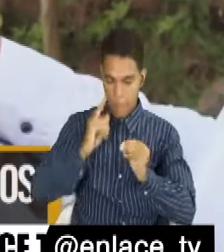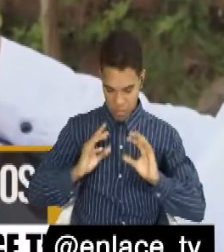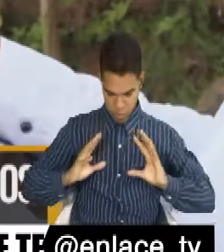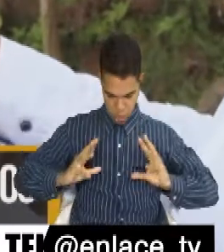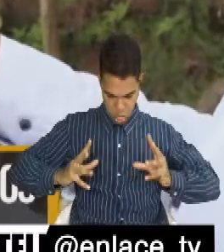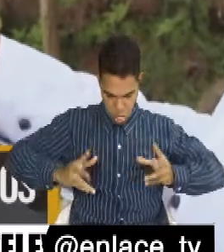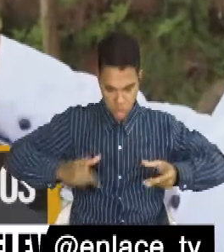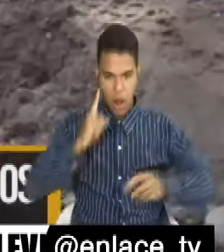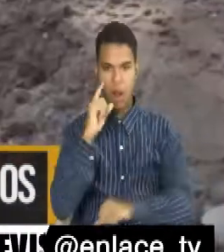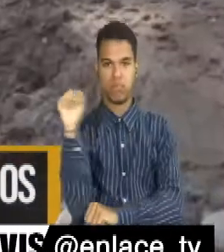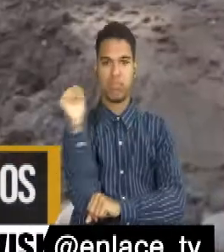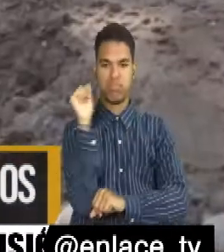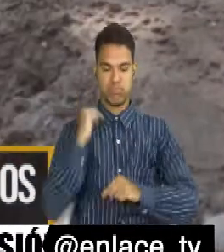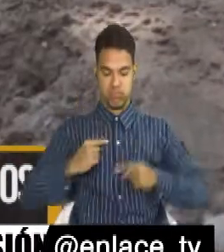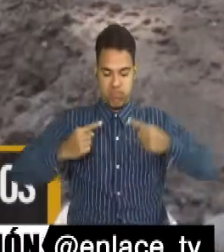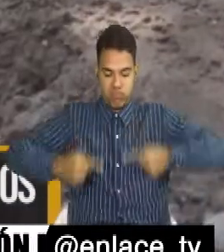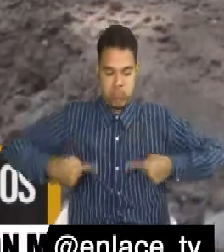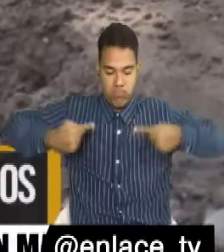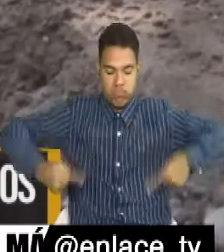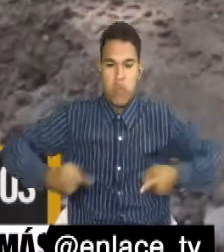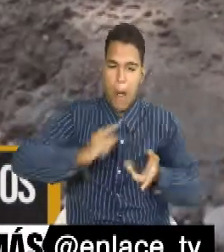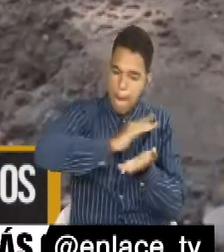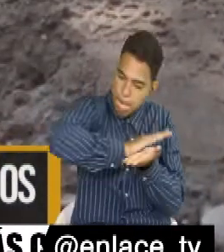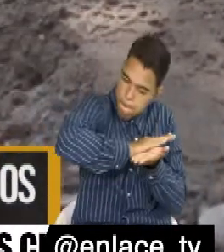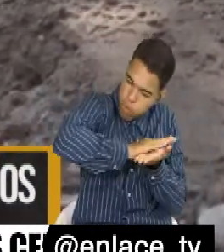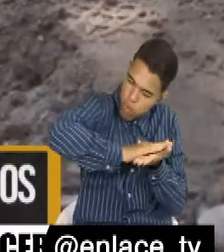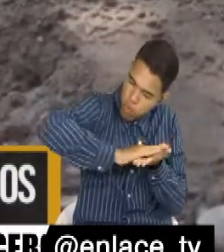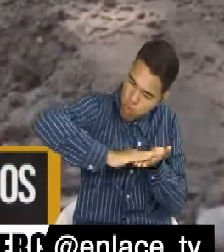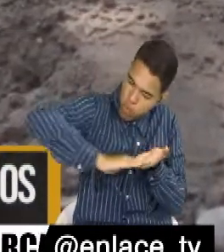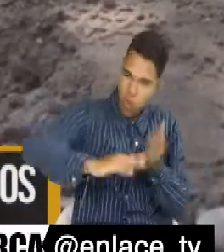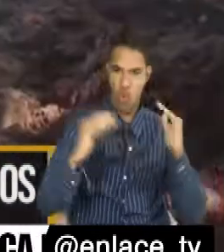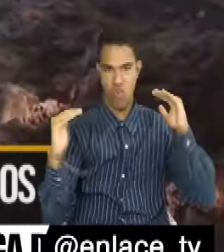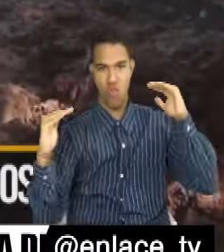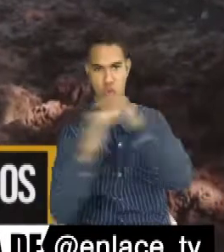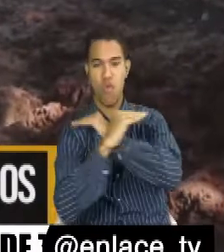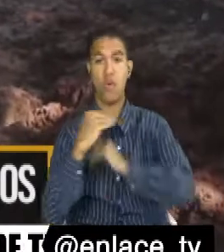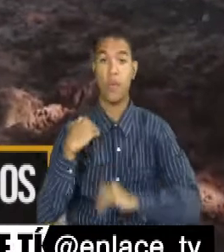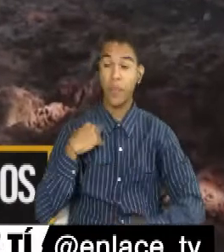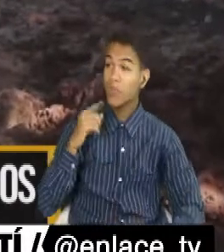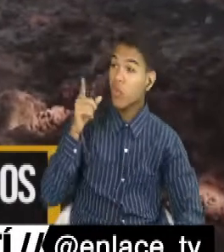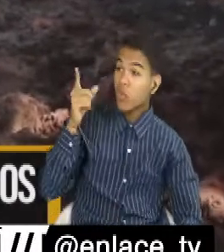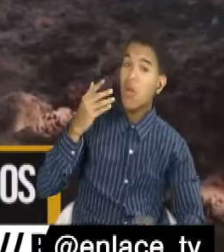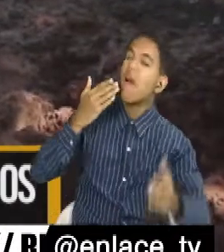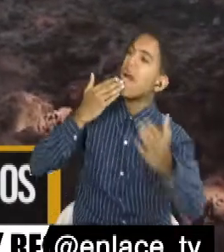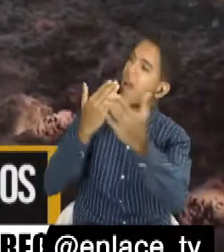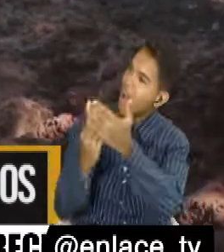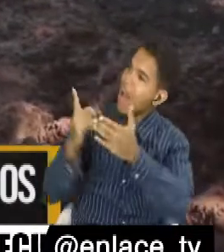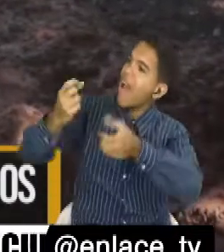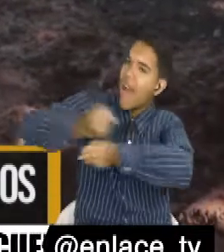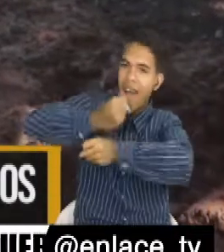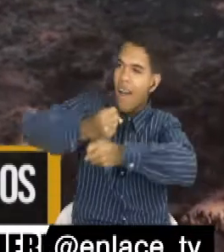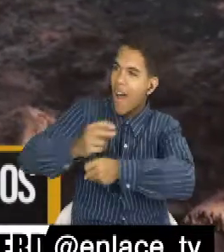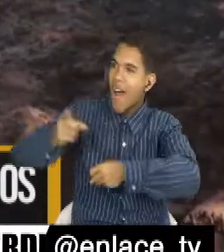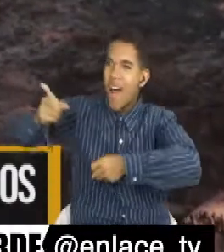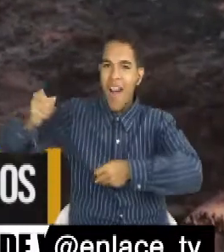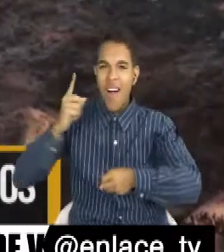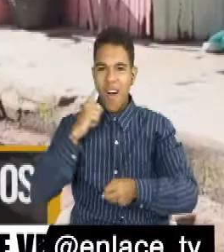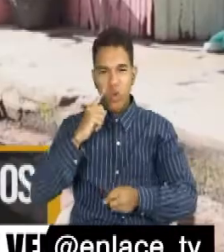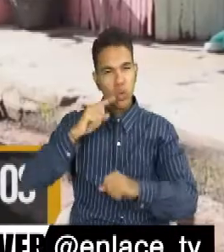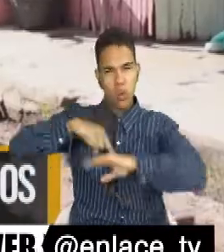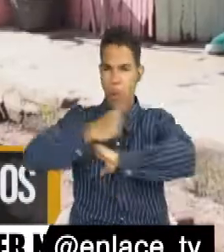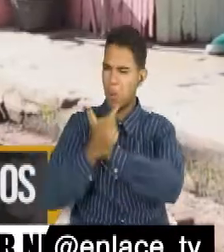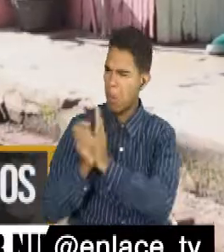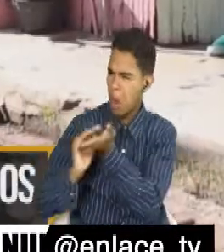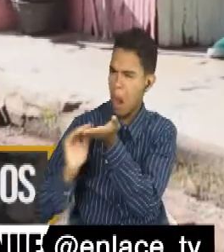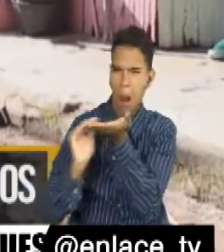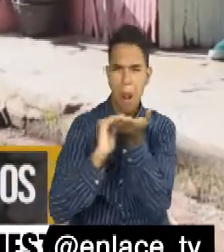de la autopavimentación. Gracias a estos trabajos y al proyecto de construcción y reposición de alcantarillado sanitario y pluvial de Barranca Bermeja,